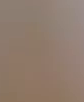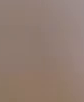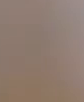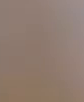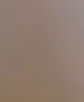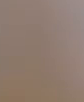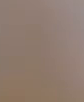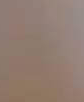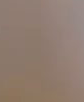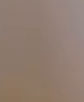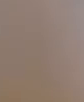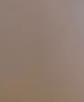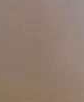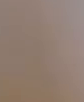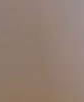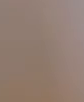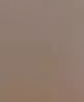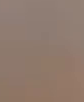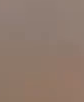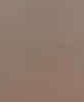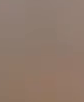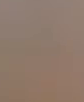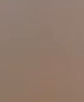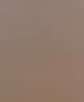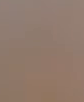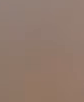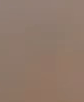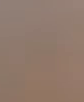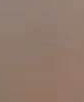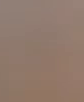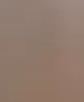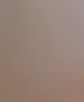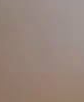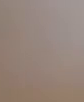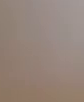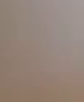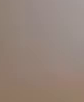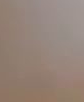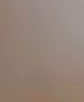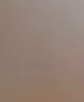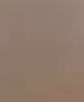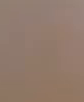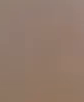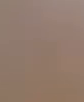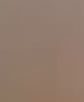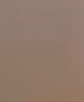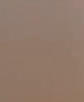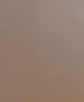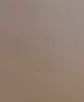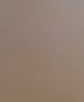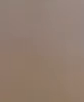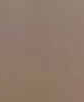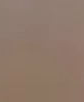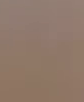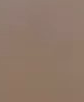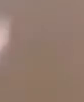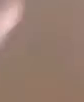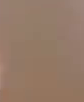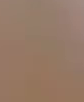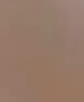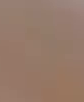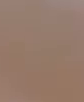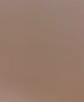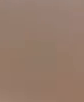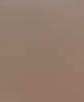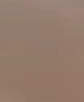ni tienen corazón. Ahora les voy a poner la realidad de Cuba, ¿cuál es? ¿Cómo están las? ¿Por qué?